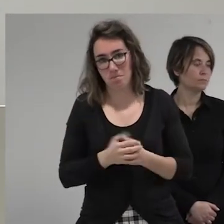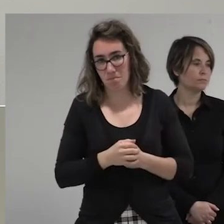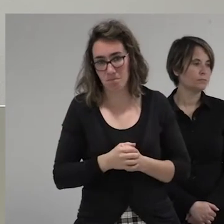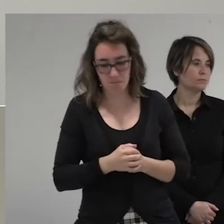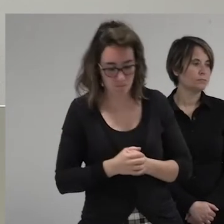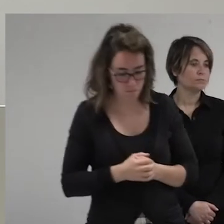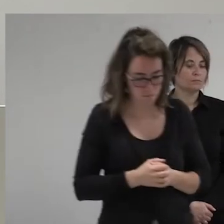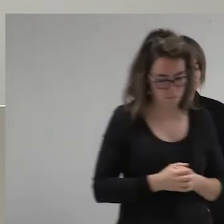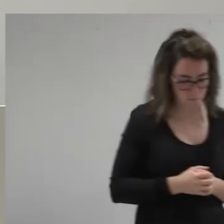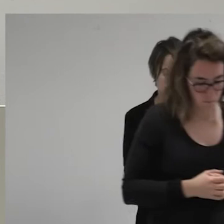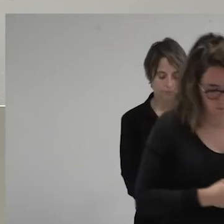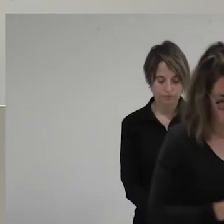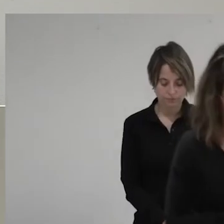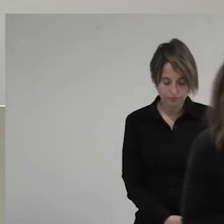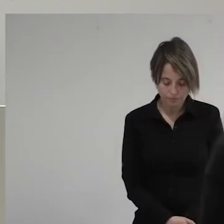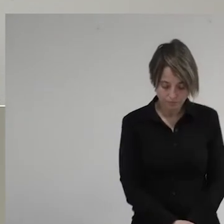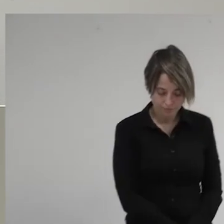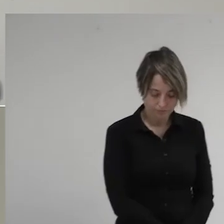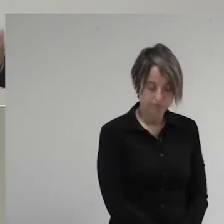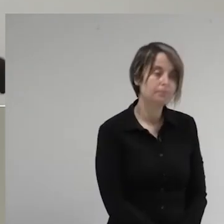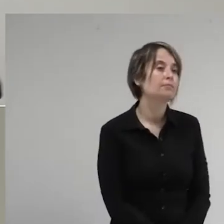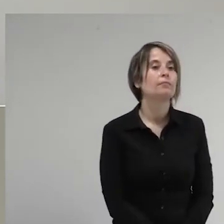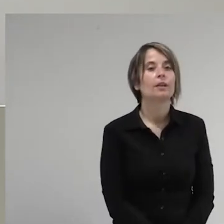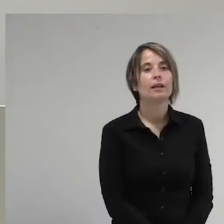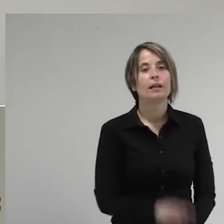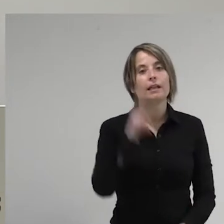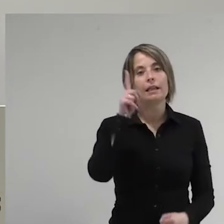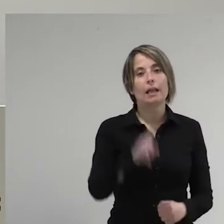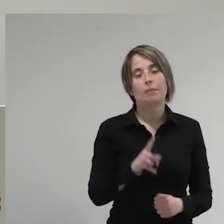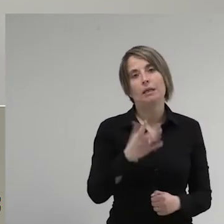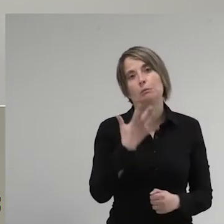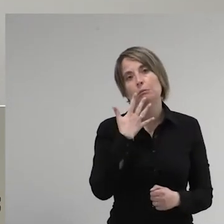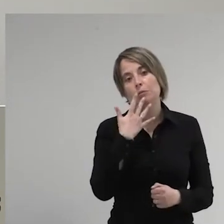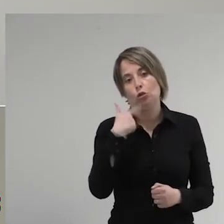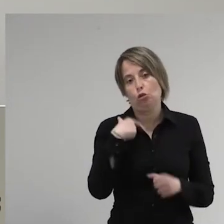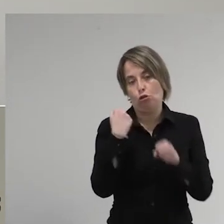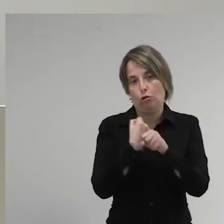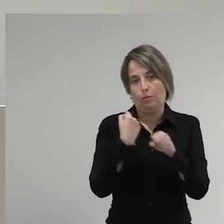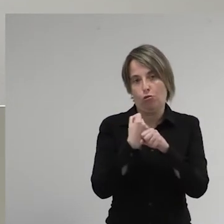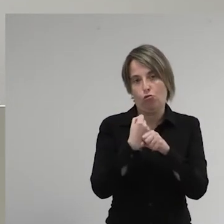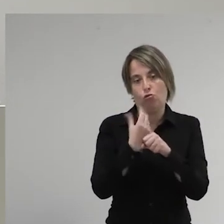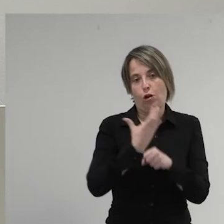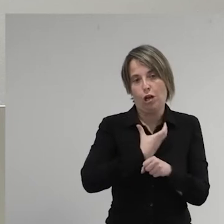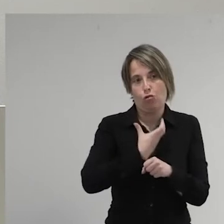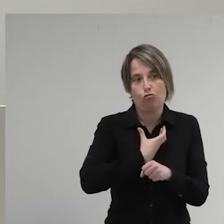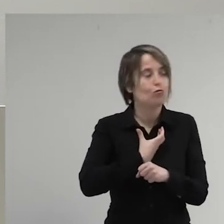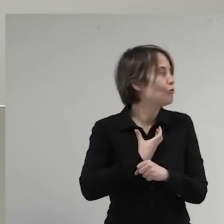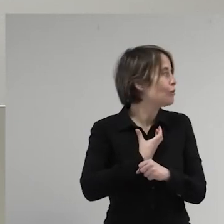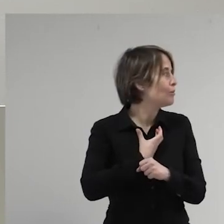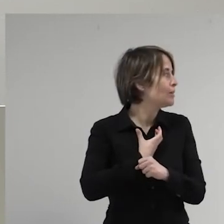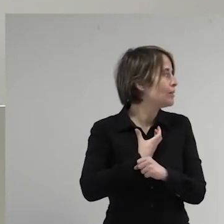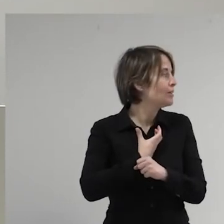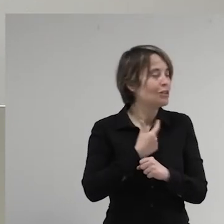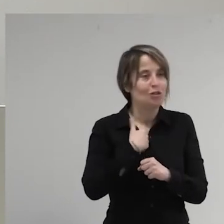Y luego la otra es que puede haber intereses. Mira, yo es que trabajo para el ayuntamiento, ¿no? Esto no sé de quién lo va a ver, pero bueno.